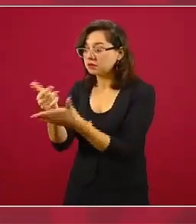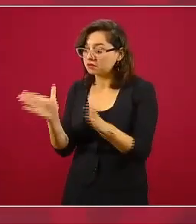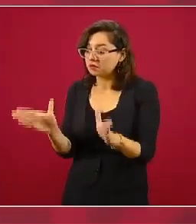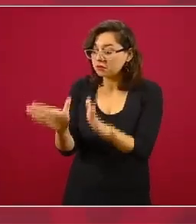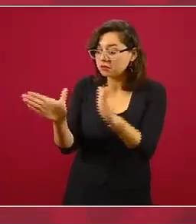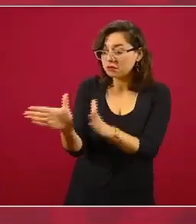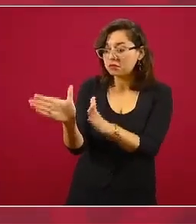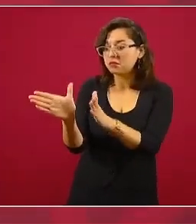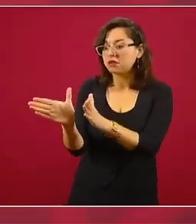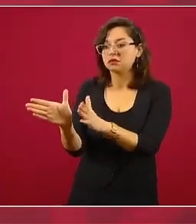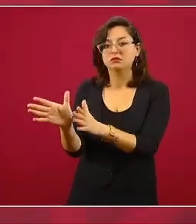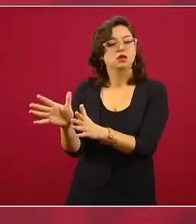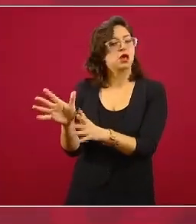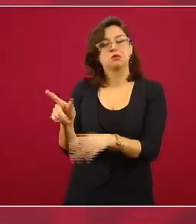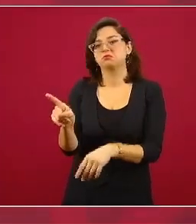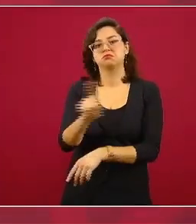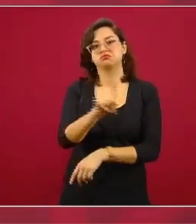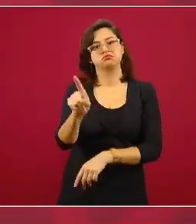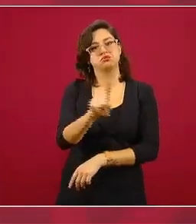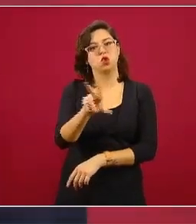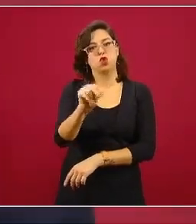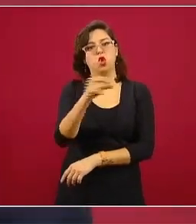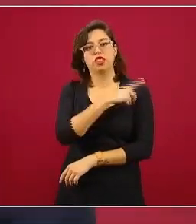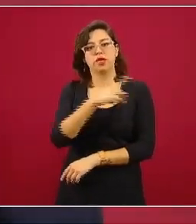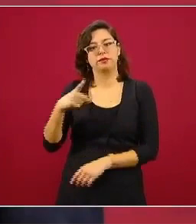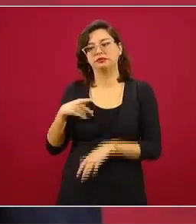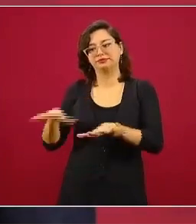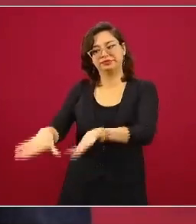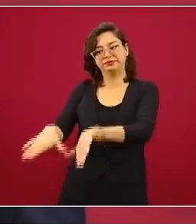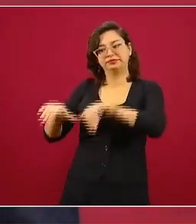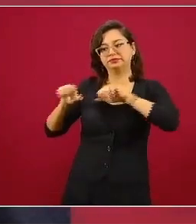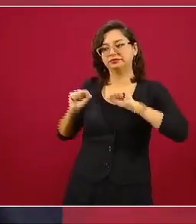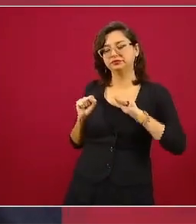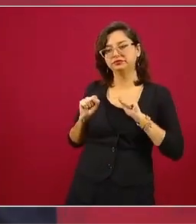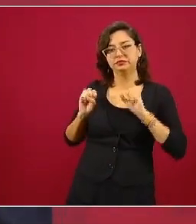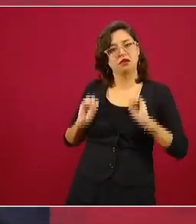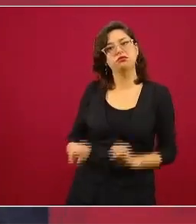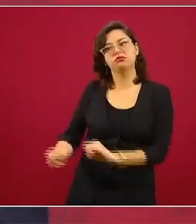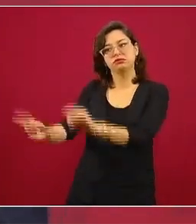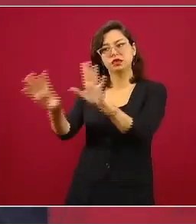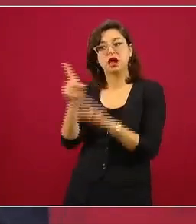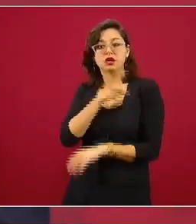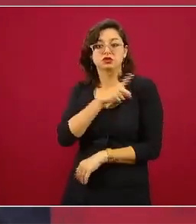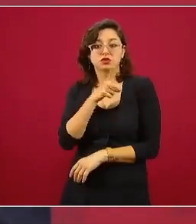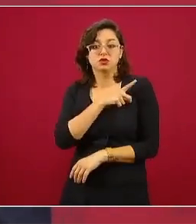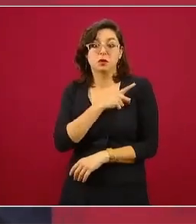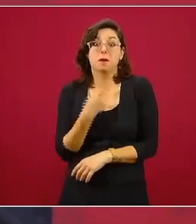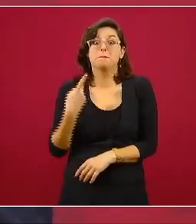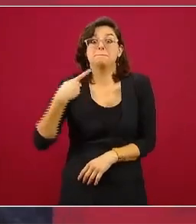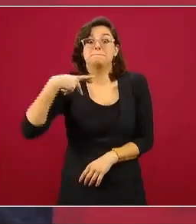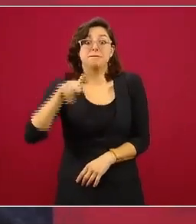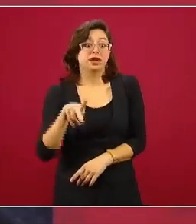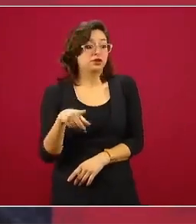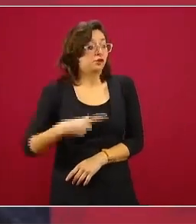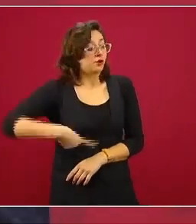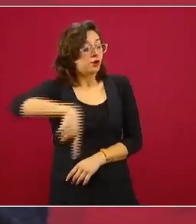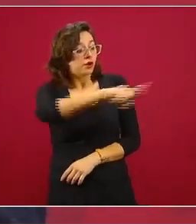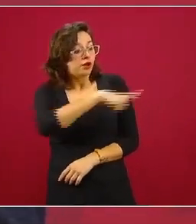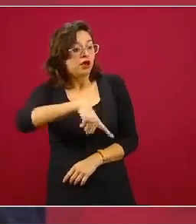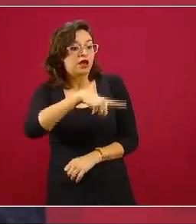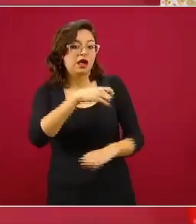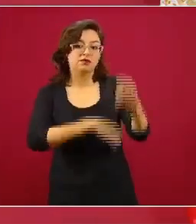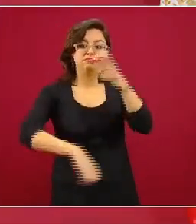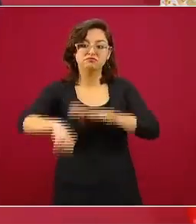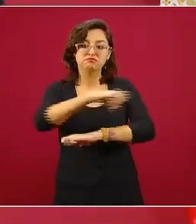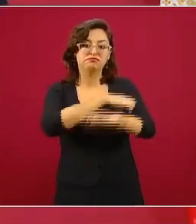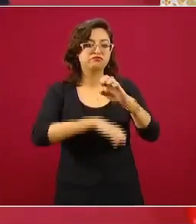atender las necesidades sociales, pero sí se pide la intervención del Estado cuando se trata de rescatar